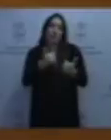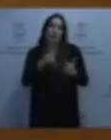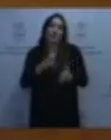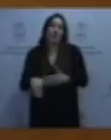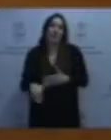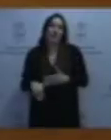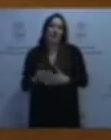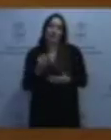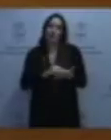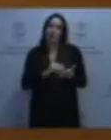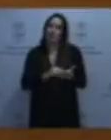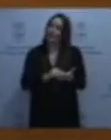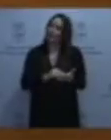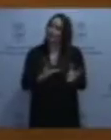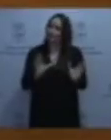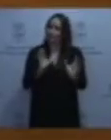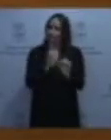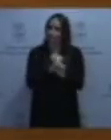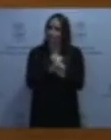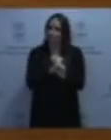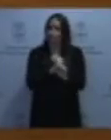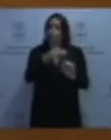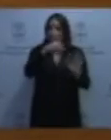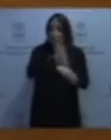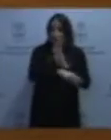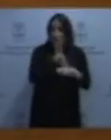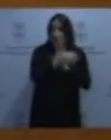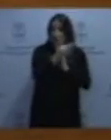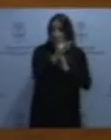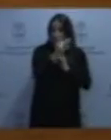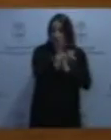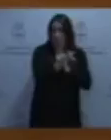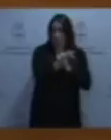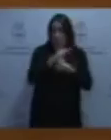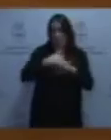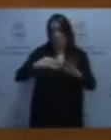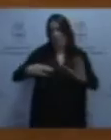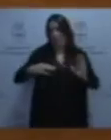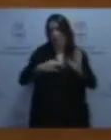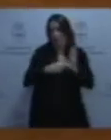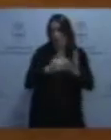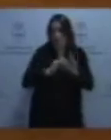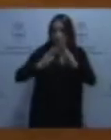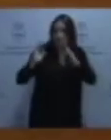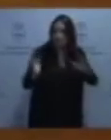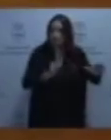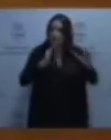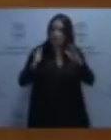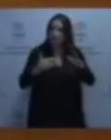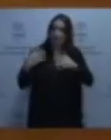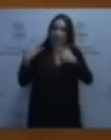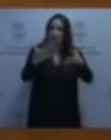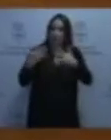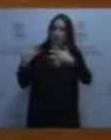frecuentemente adulteradas. Entre una normativa favorable al enchufismo y una periodicidad de a década, las